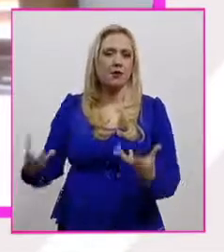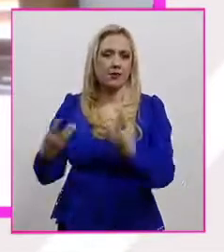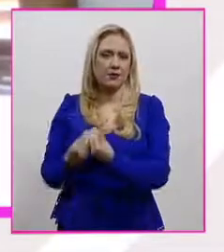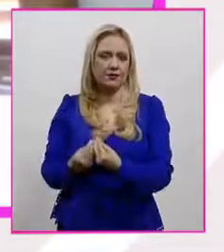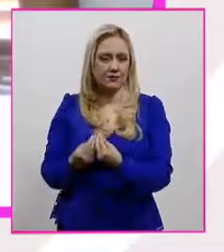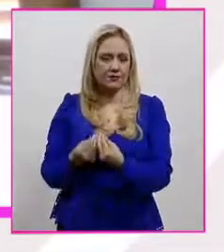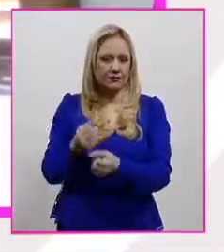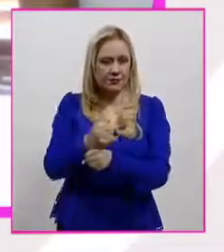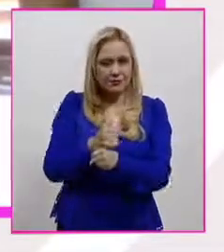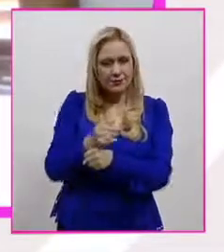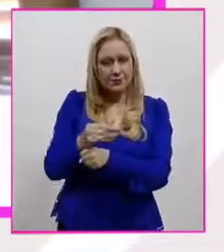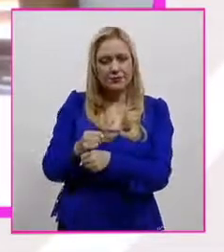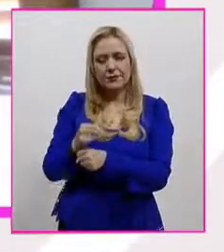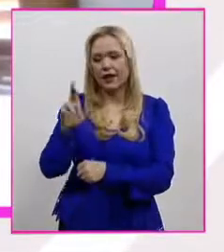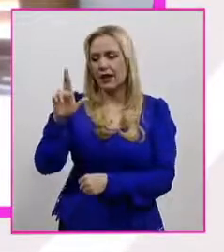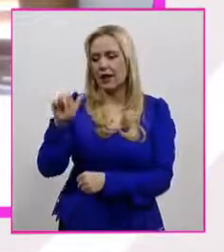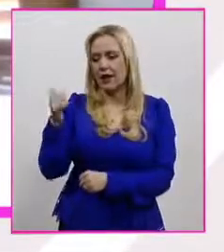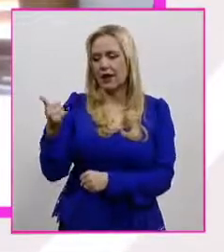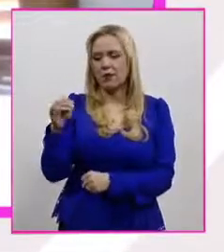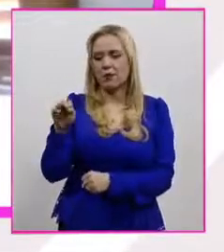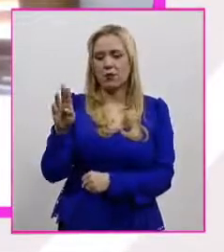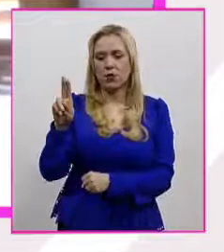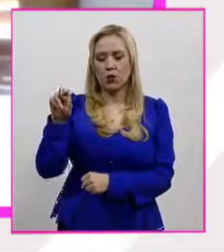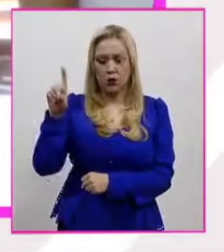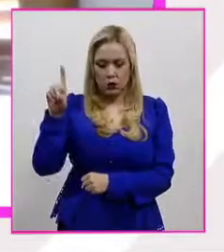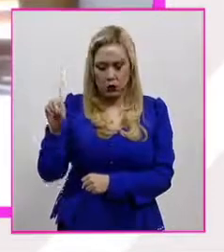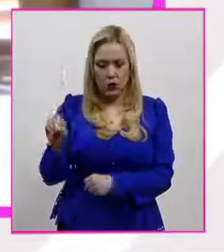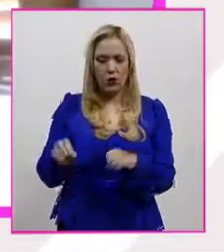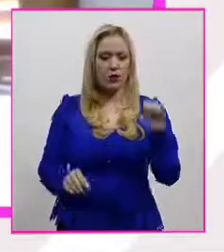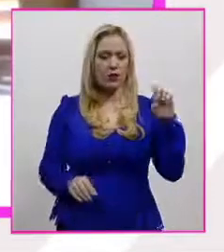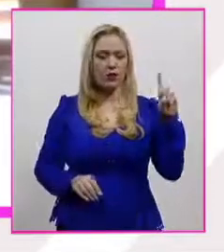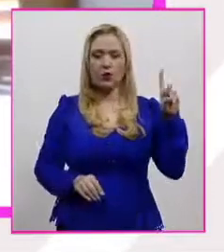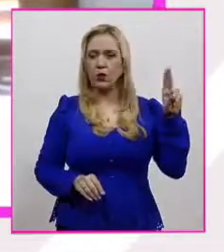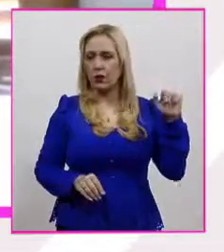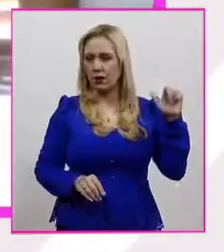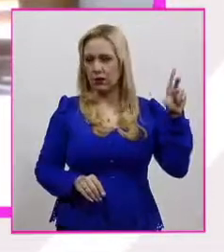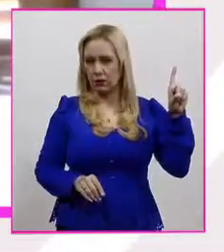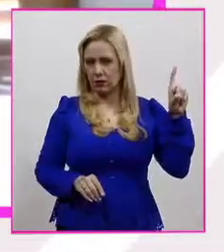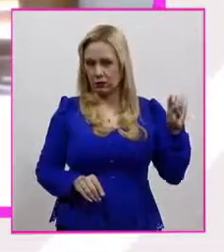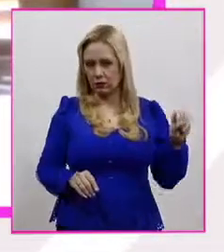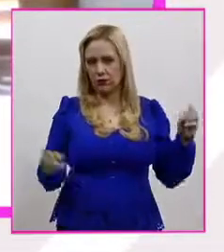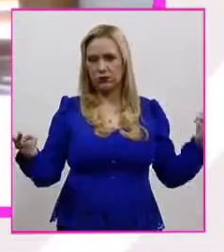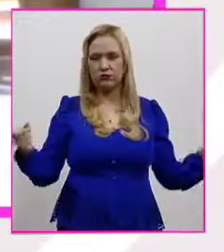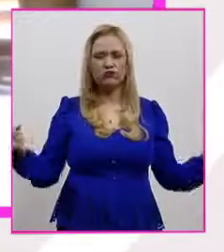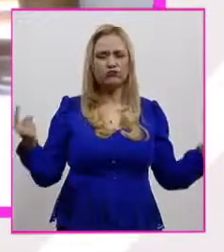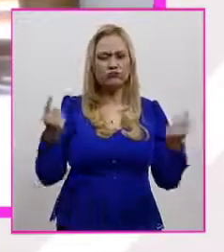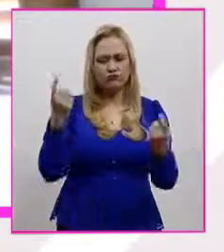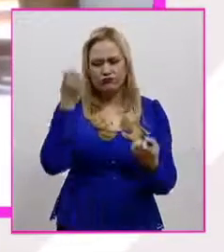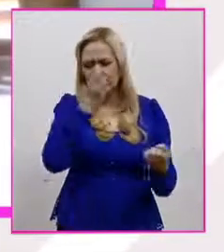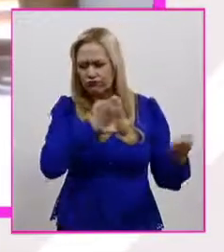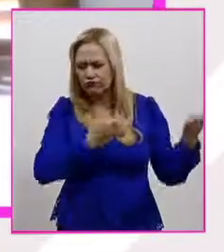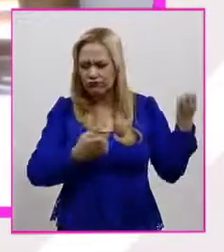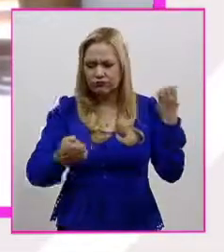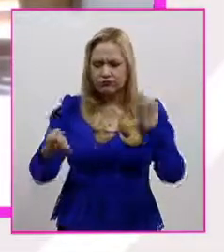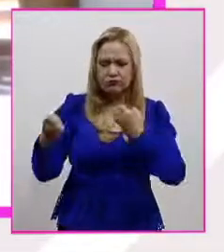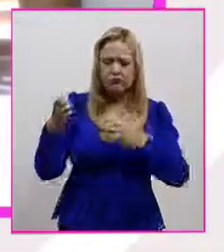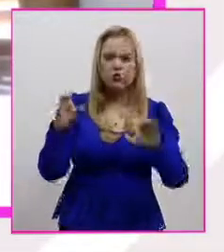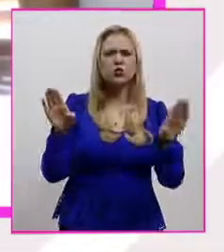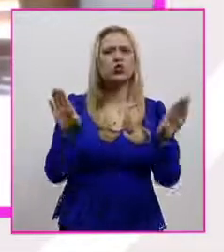estuvo en la investigación, que es de Raimundo Campos y Eduardo Medina, que ellos examinaron cuál era el efecto de hacer